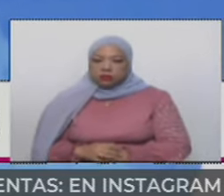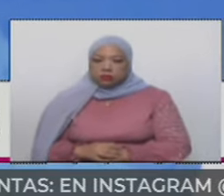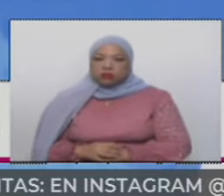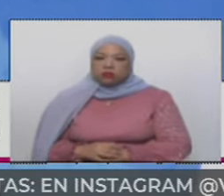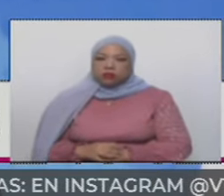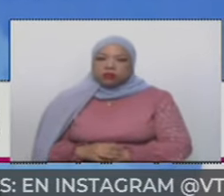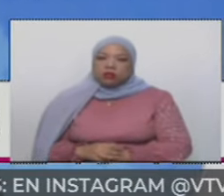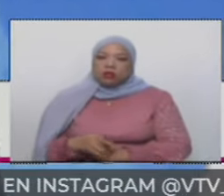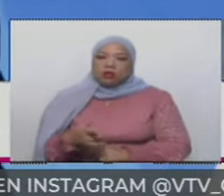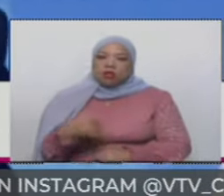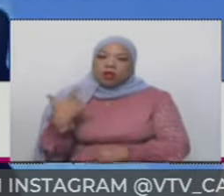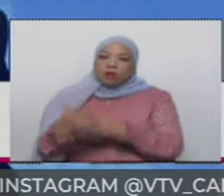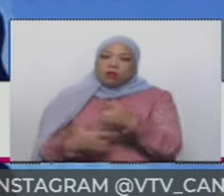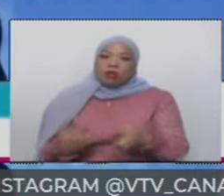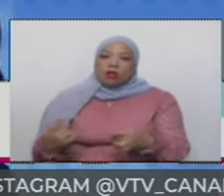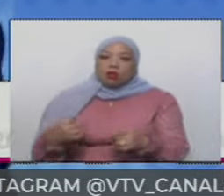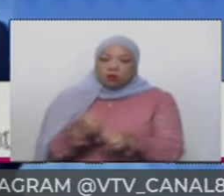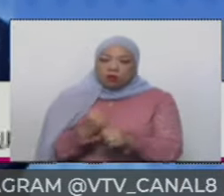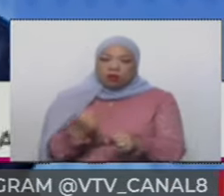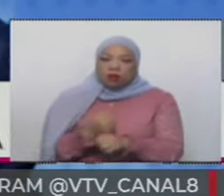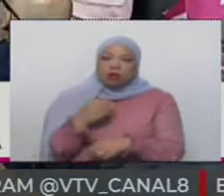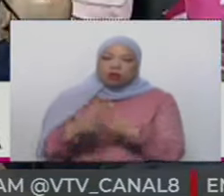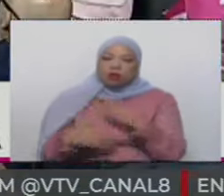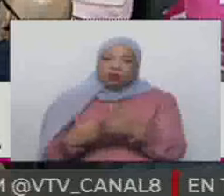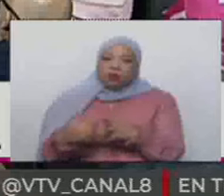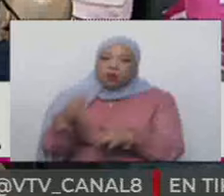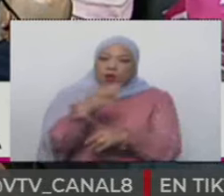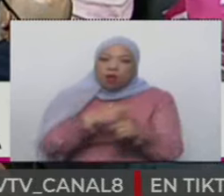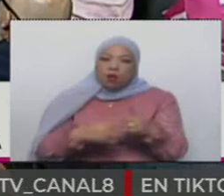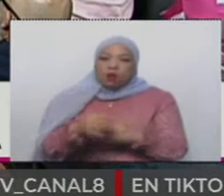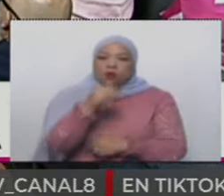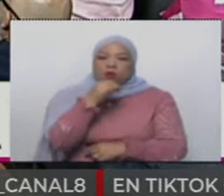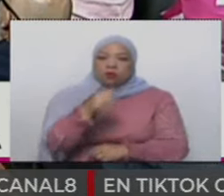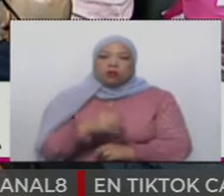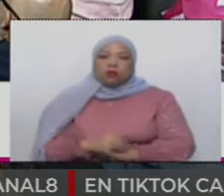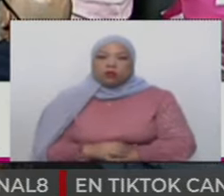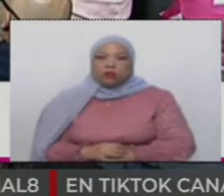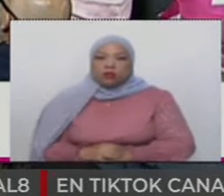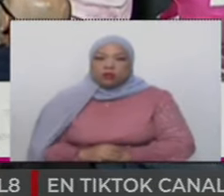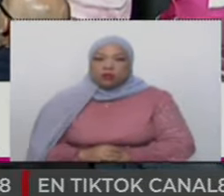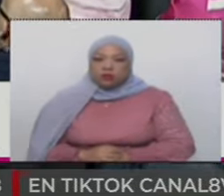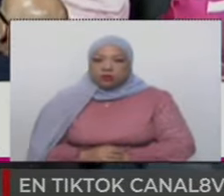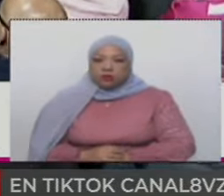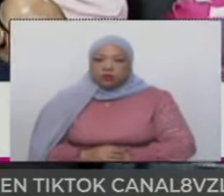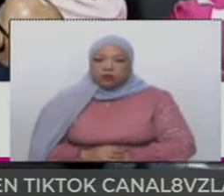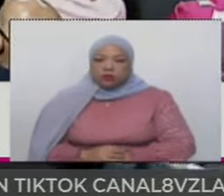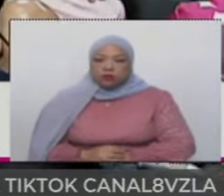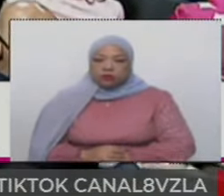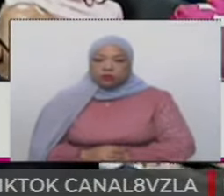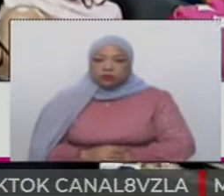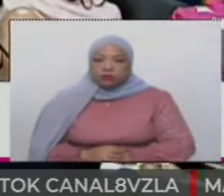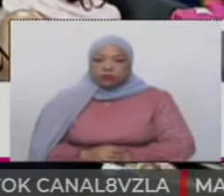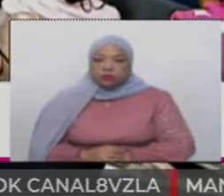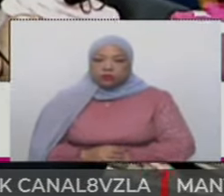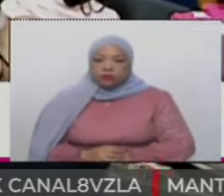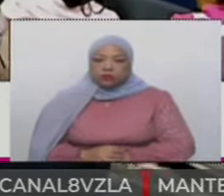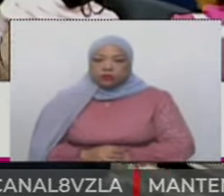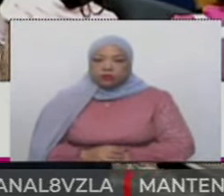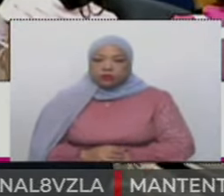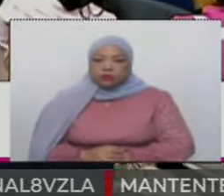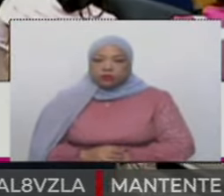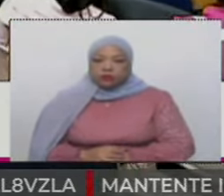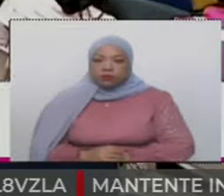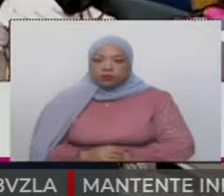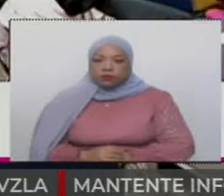cierto, que que tenemos aquí un encuentro ecuménico de la cultura. ¿Verdad? ¿Verdad? Con diverso mucho amor, como es la cultura.